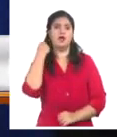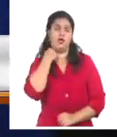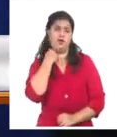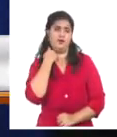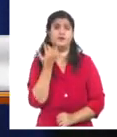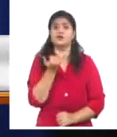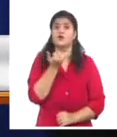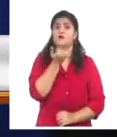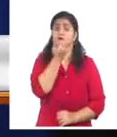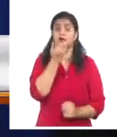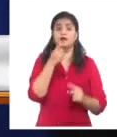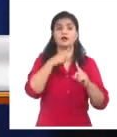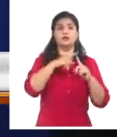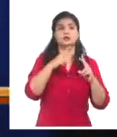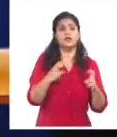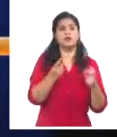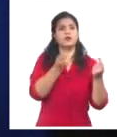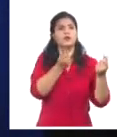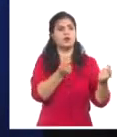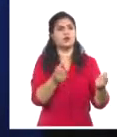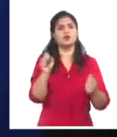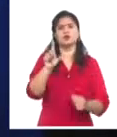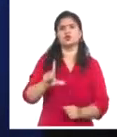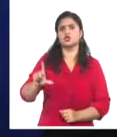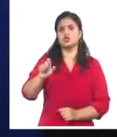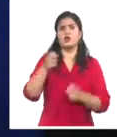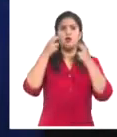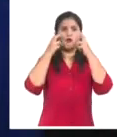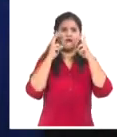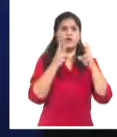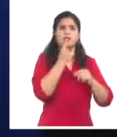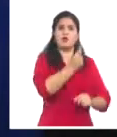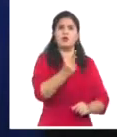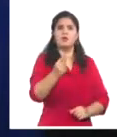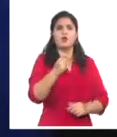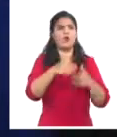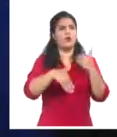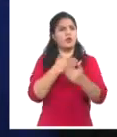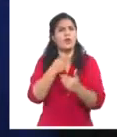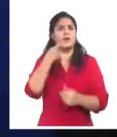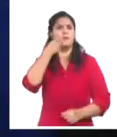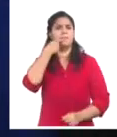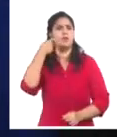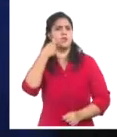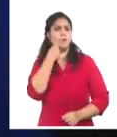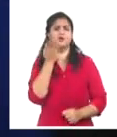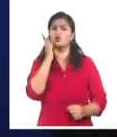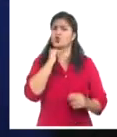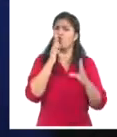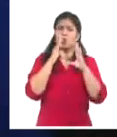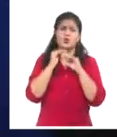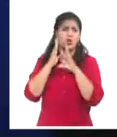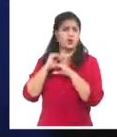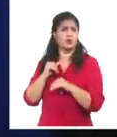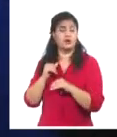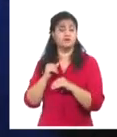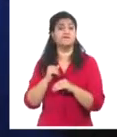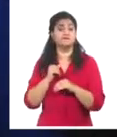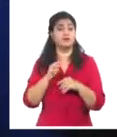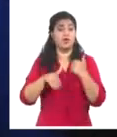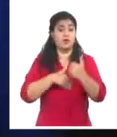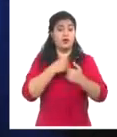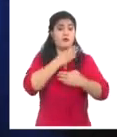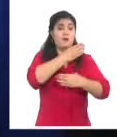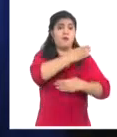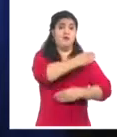también en lo social, en las vidas de cada uno de los cubanos, en nuestras casas, en las escuelas, en la salud. Por lo tanto, independientemente del bloqueo que va a